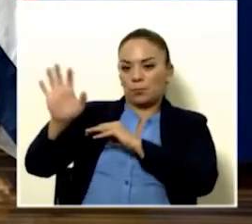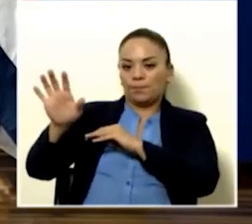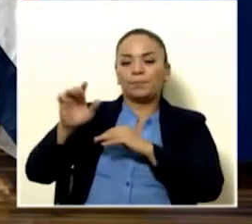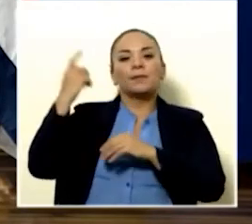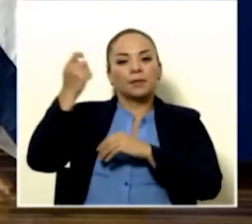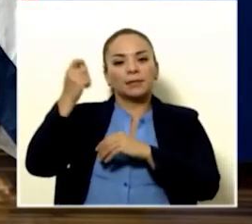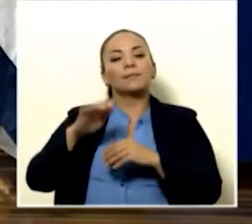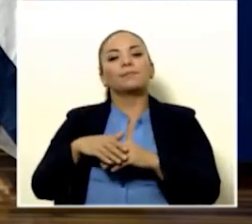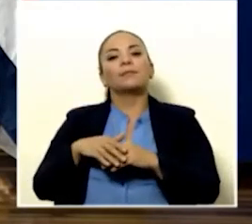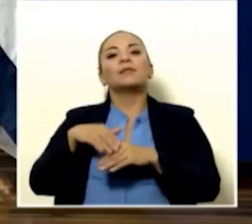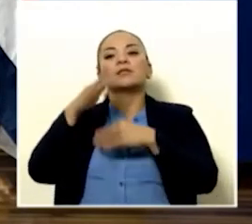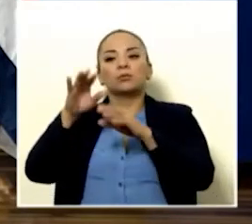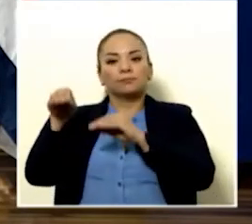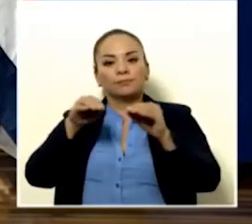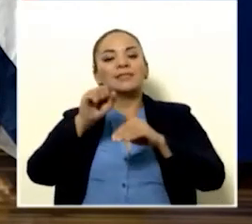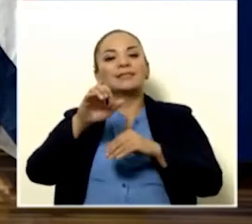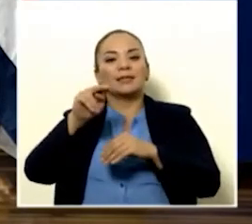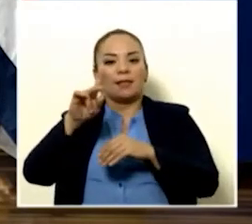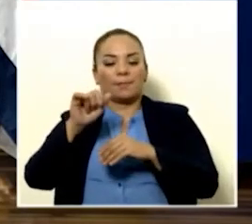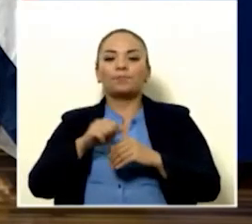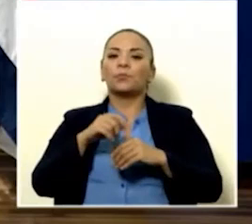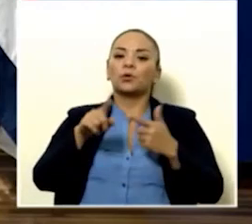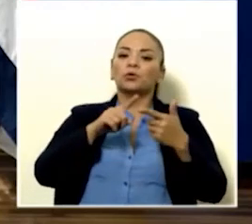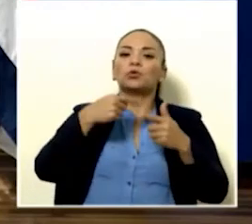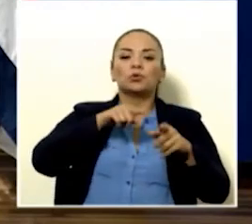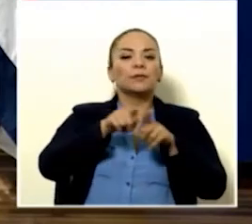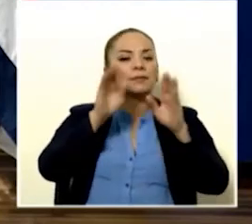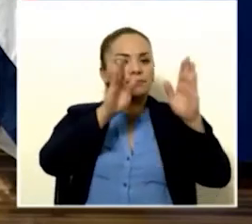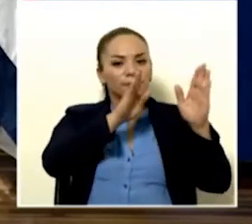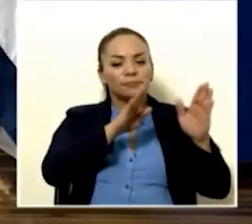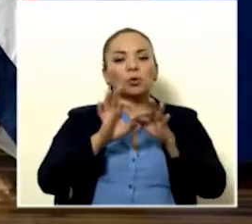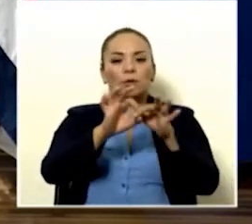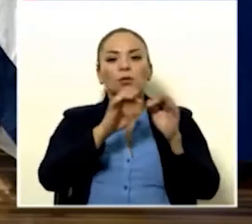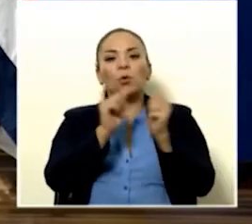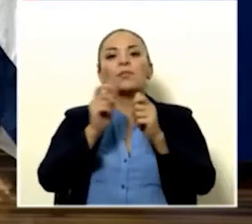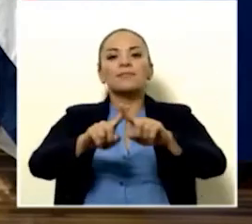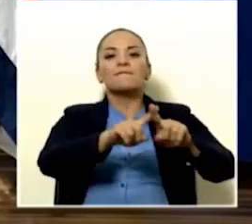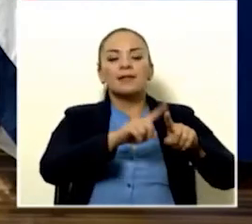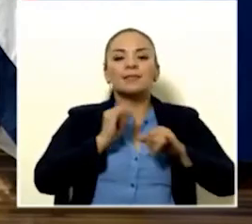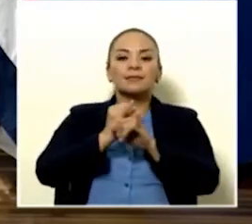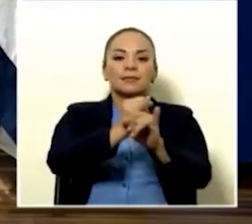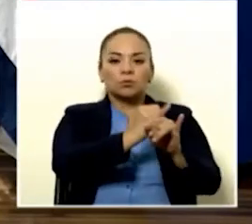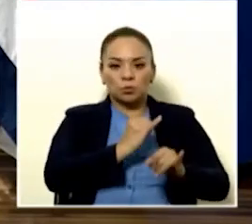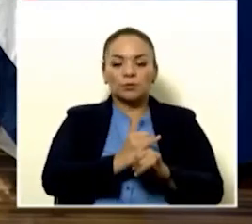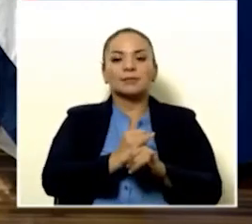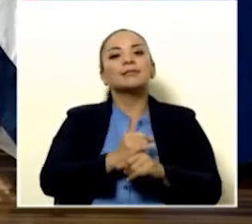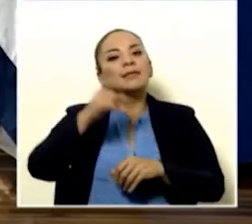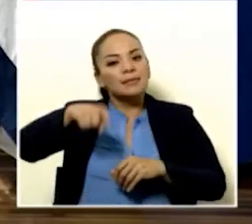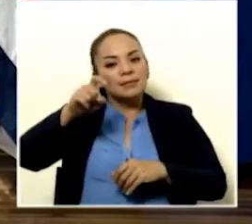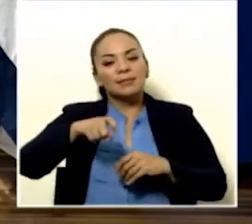para luego trasladarlo a Senada. Y también estamos en unas intervenciones que estamos coordinando con las diferentes instituciones que